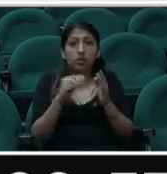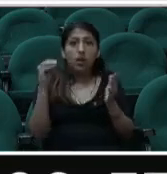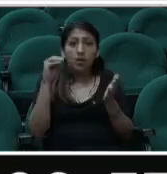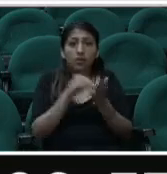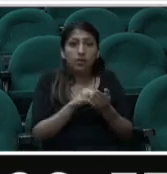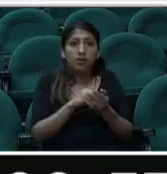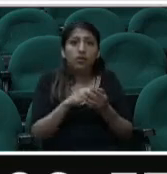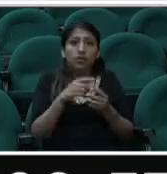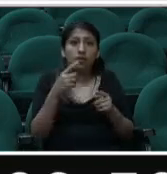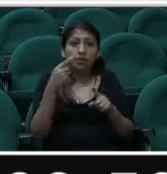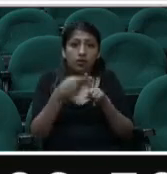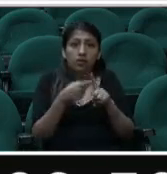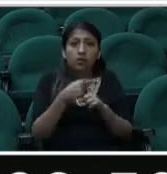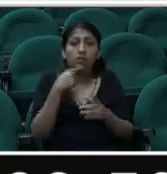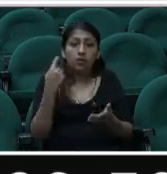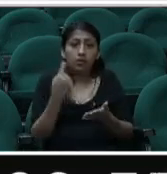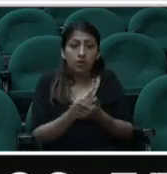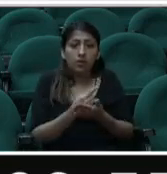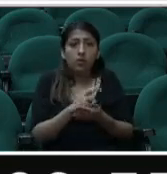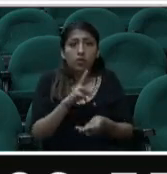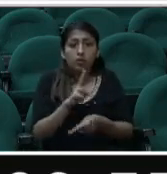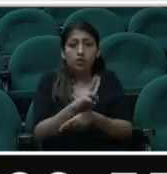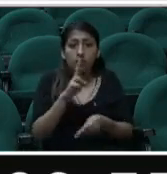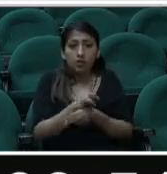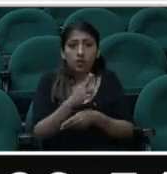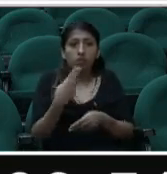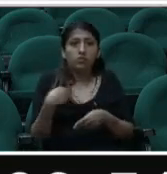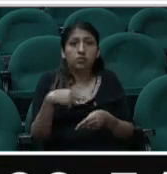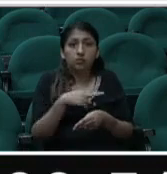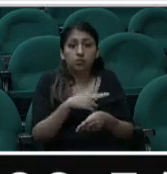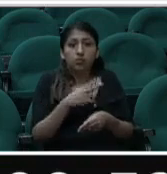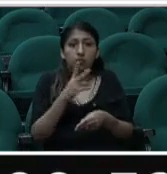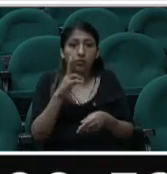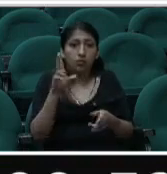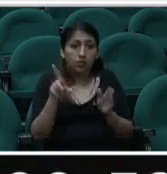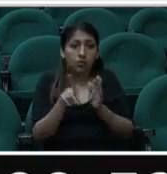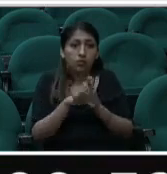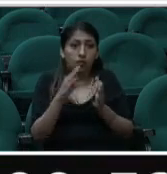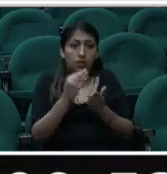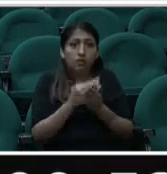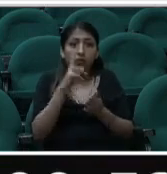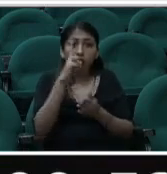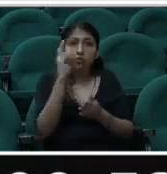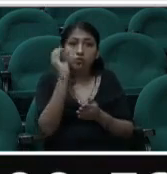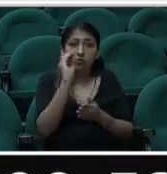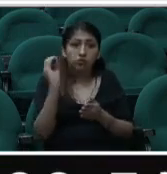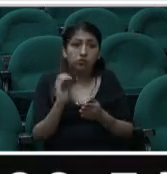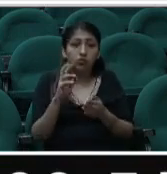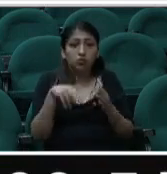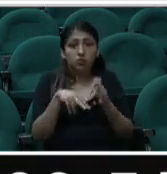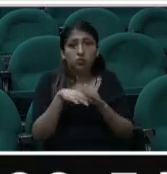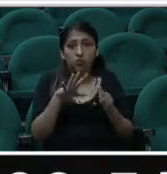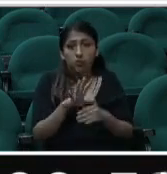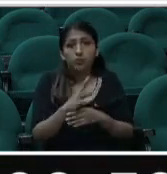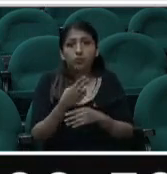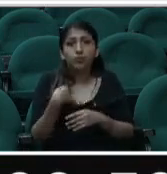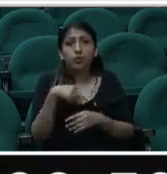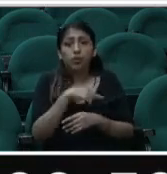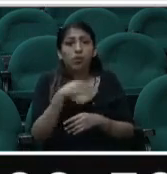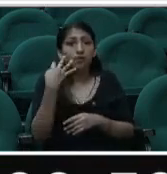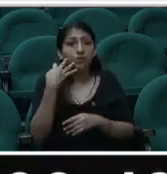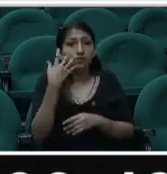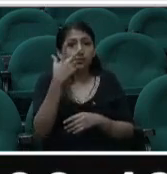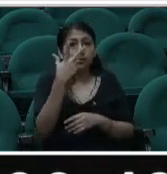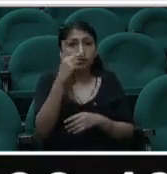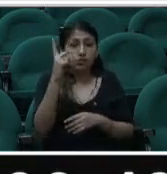aplica a la renta real a las utilidades que digamos que alguien alguien gana en este caso se aplica un impuesto del 2% los ingresos brutos nosotros con fecha